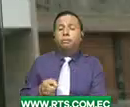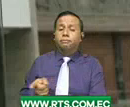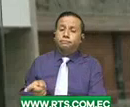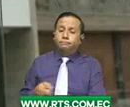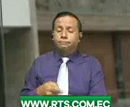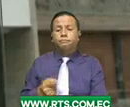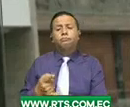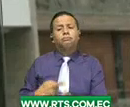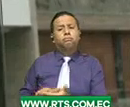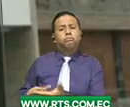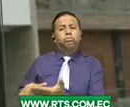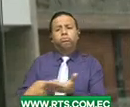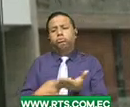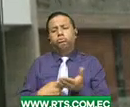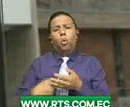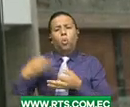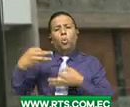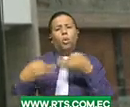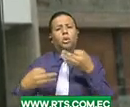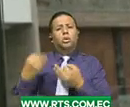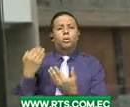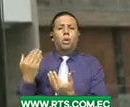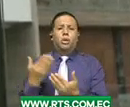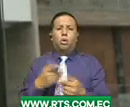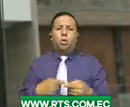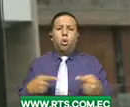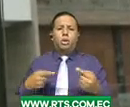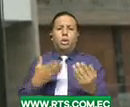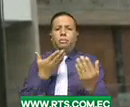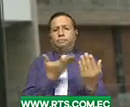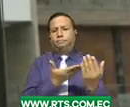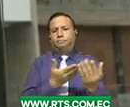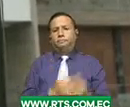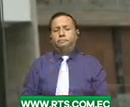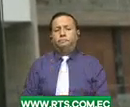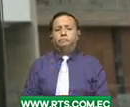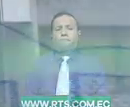tratar dicho juicio político, informó Valeria Navarro.